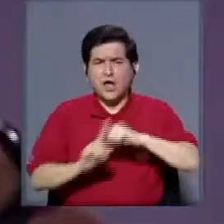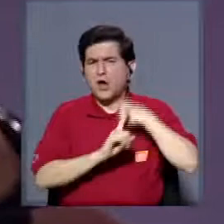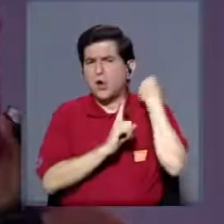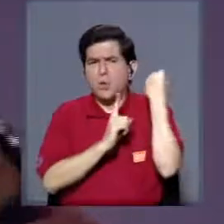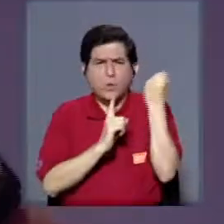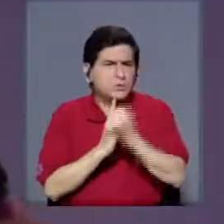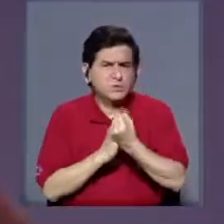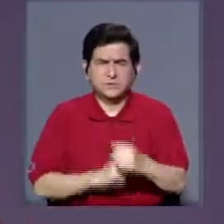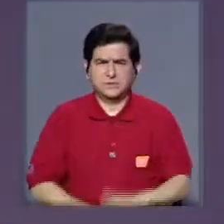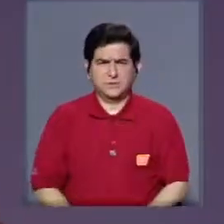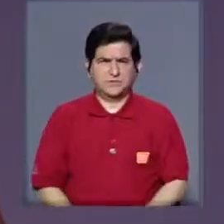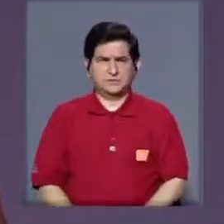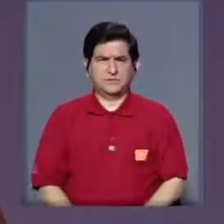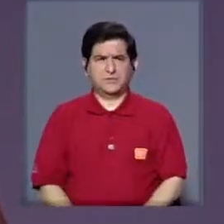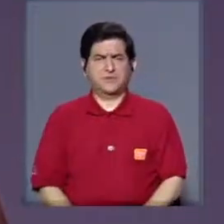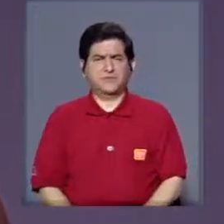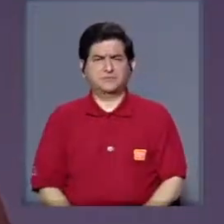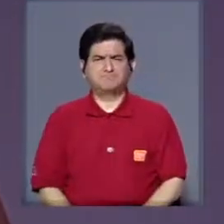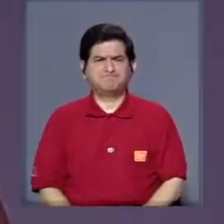la cual los